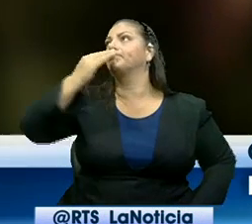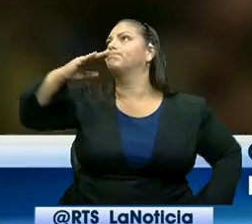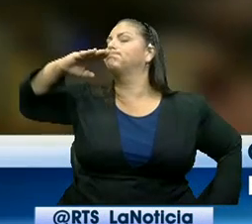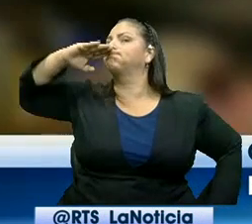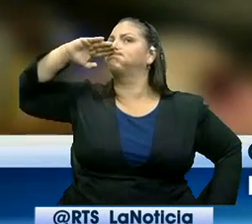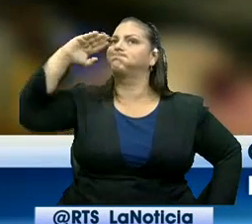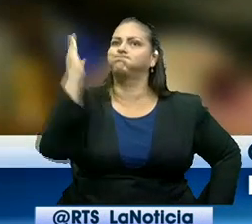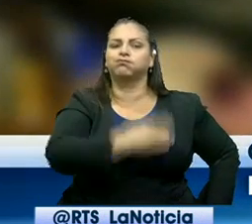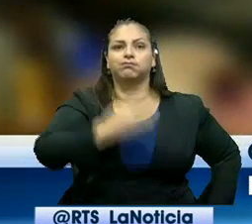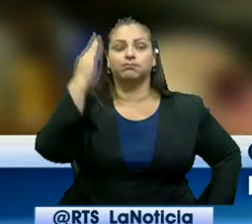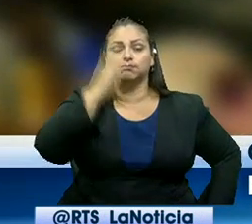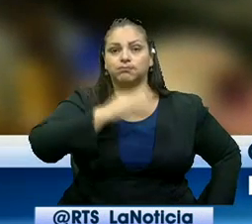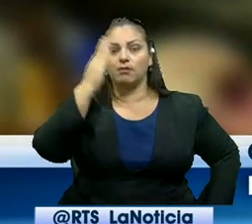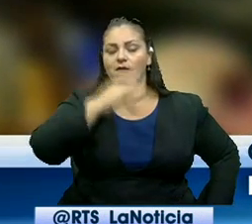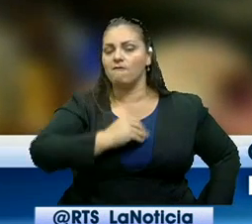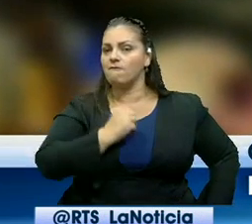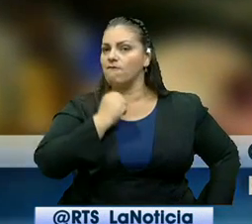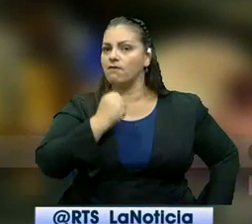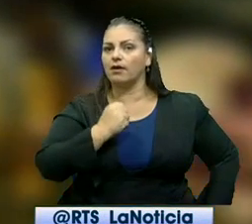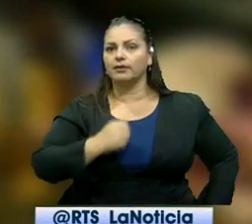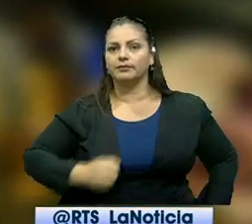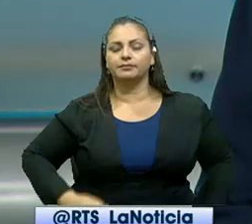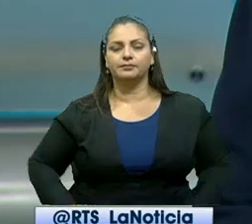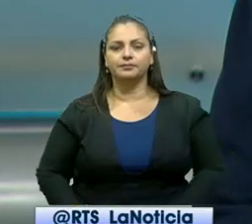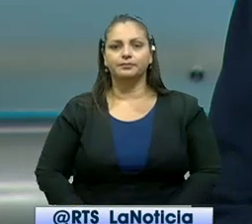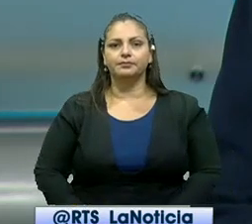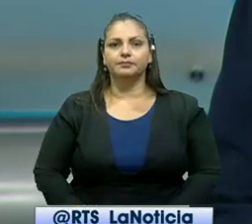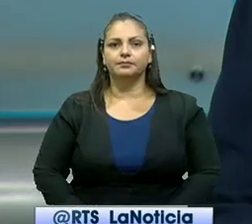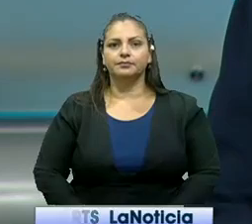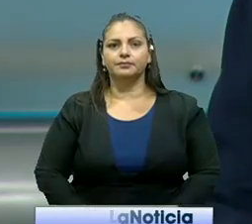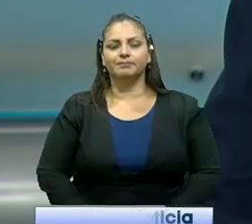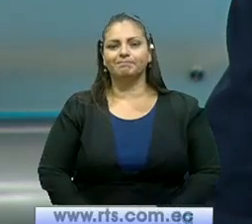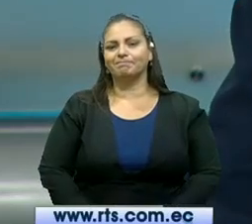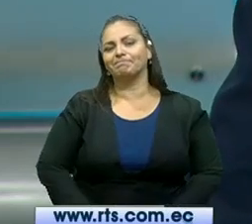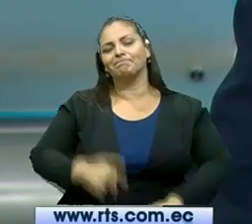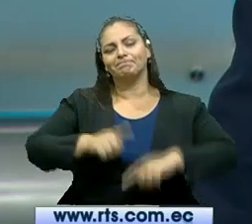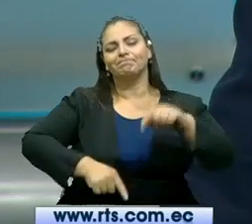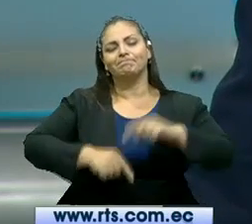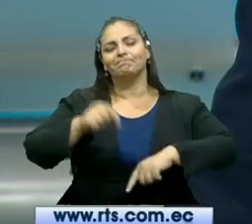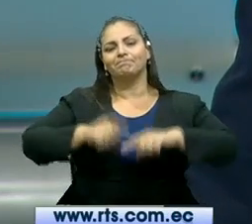días, informó Iván Casamen. Amigos, así